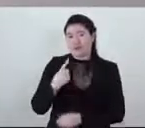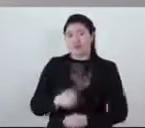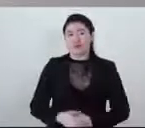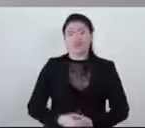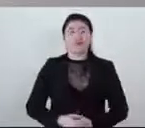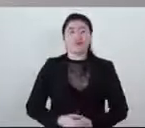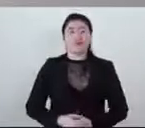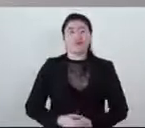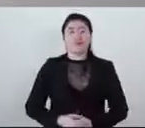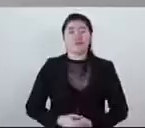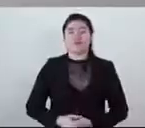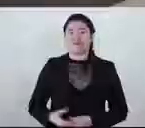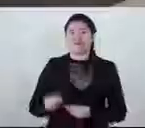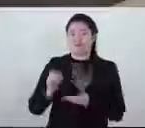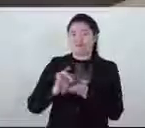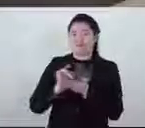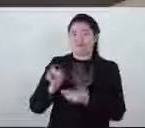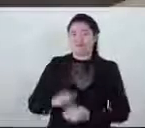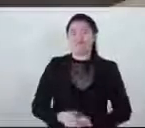Okay, muchas gracias.